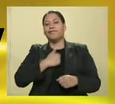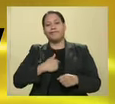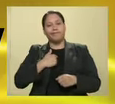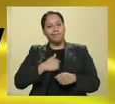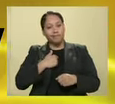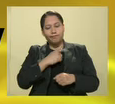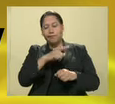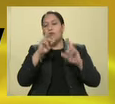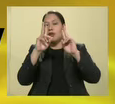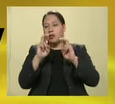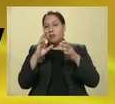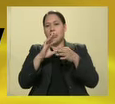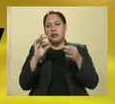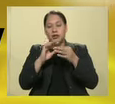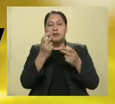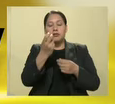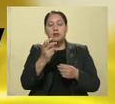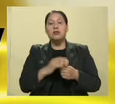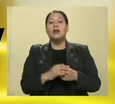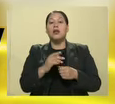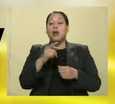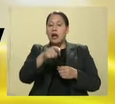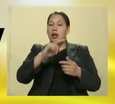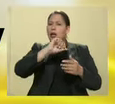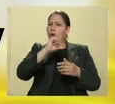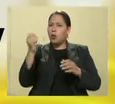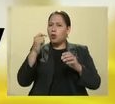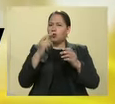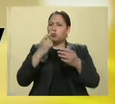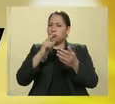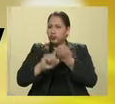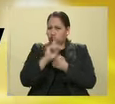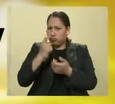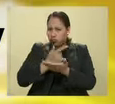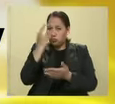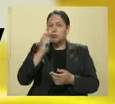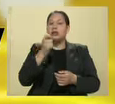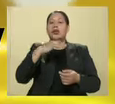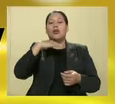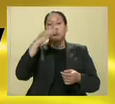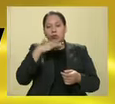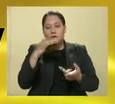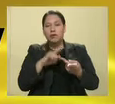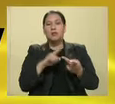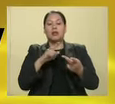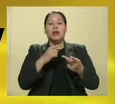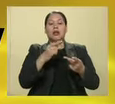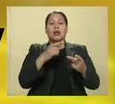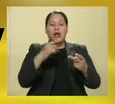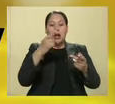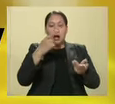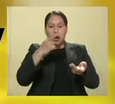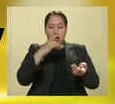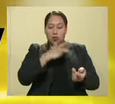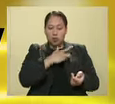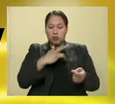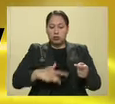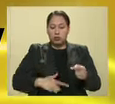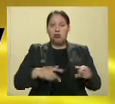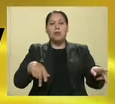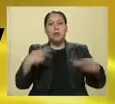de esto, exista ¿no? esto, caray. Y aquí ya se conjugan otros delitos, ¿no? Que es corrupción, que es tráfico de órganos,